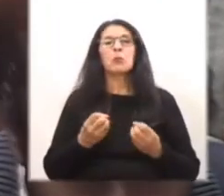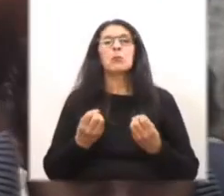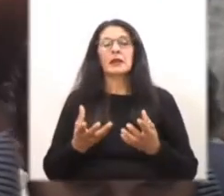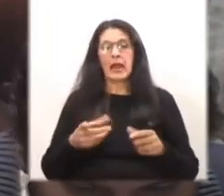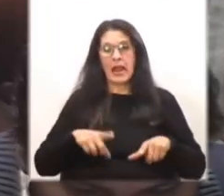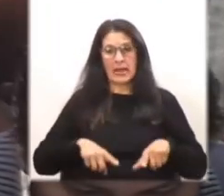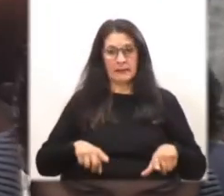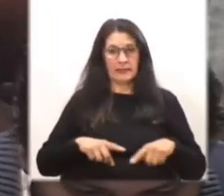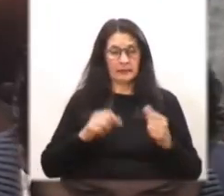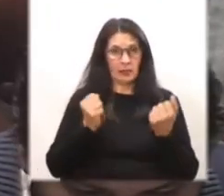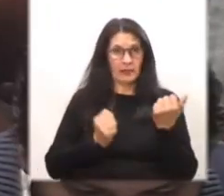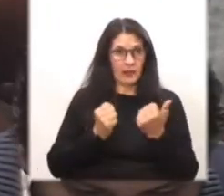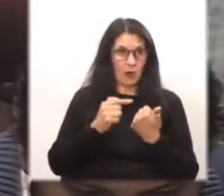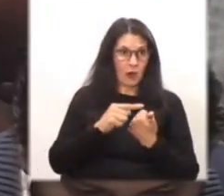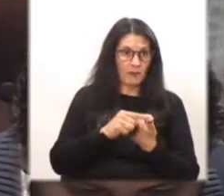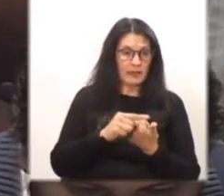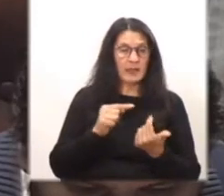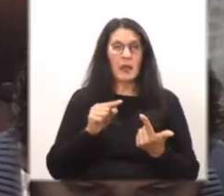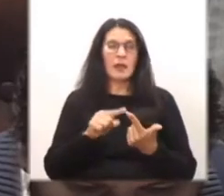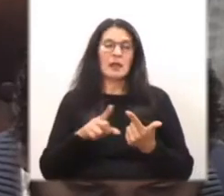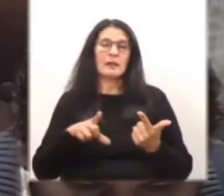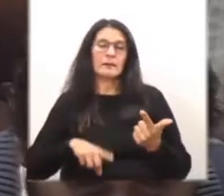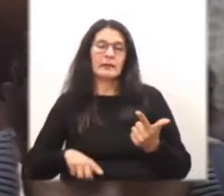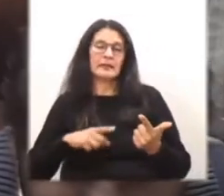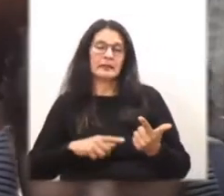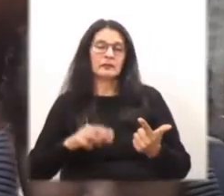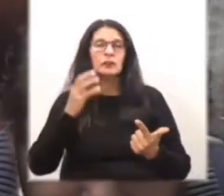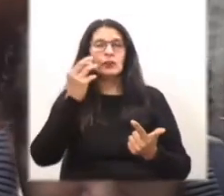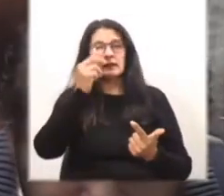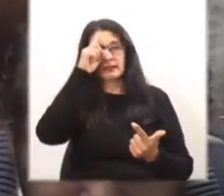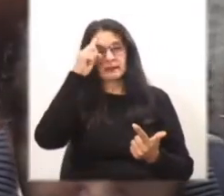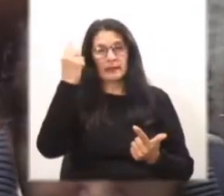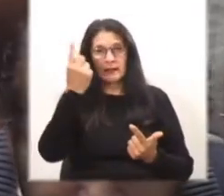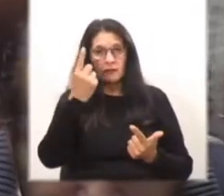ministra de Economía y al ministro de Relaciones Exteriores.